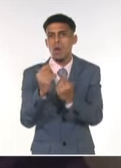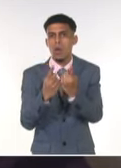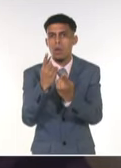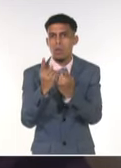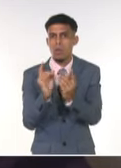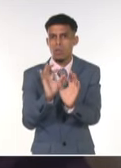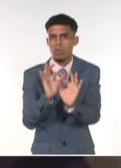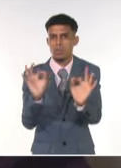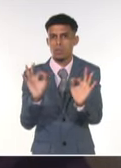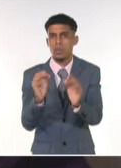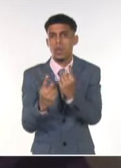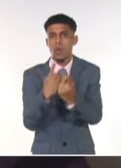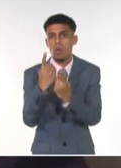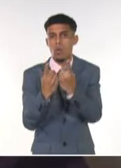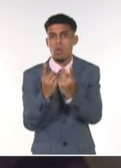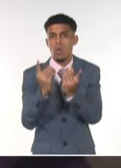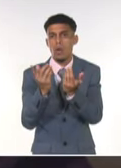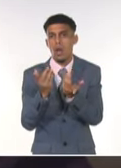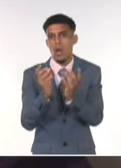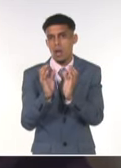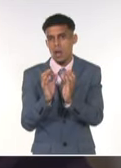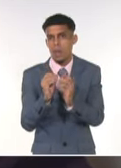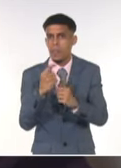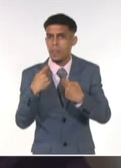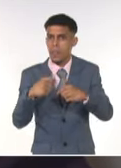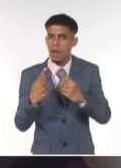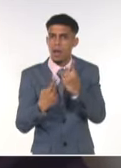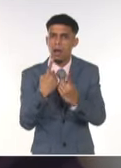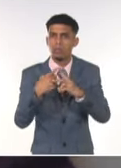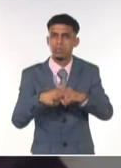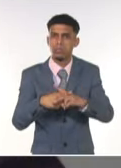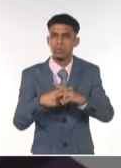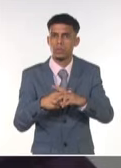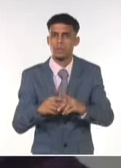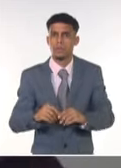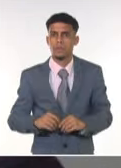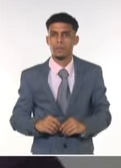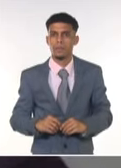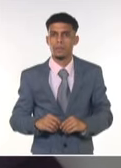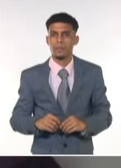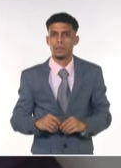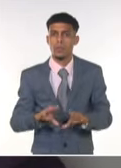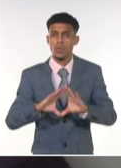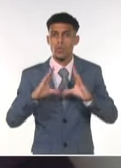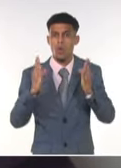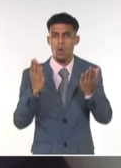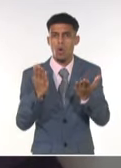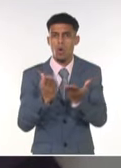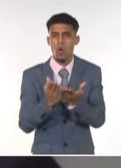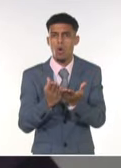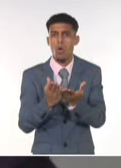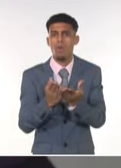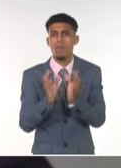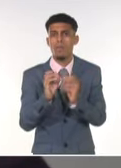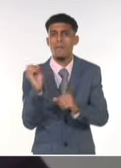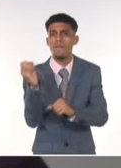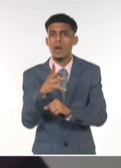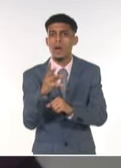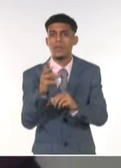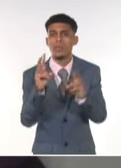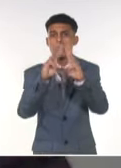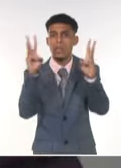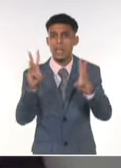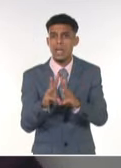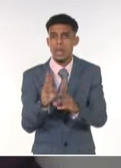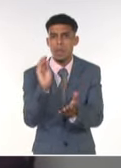del despiadado ataque que hay al sector de la educación como conquista de la revolución, con toda una intoxicación mediática que trata